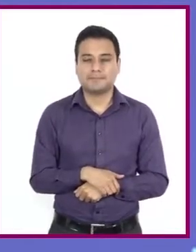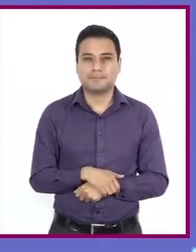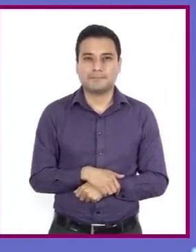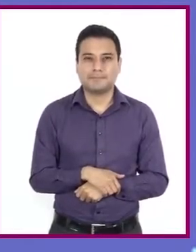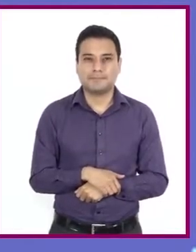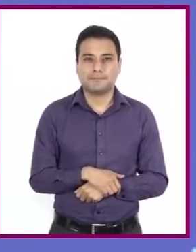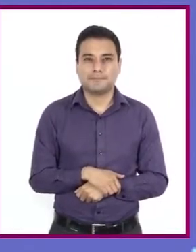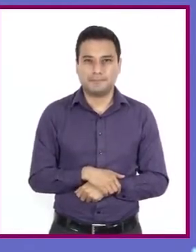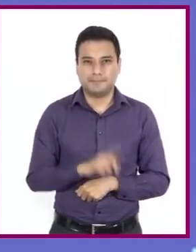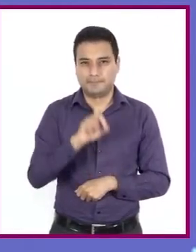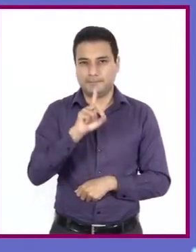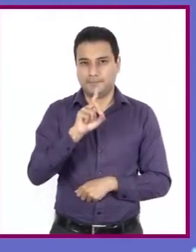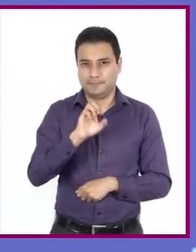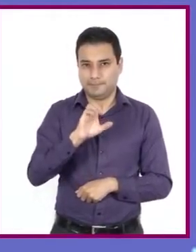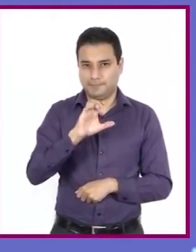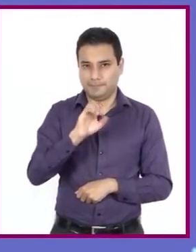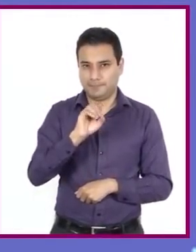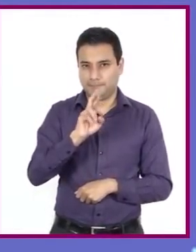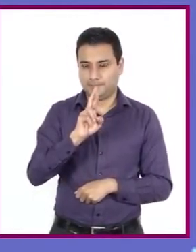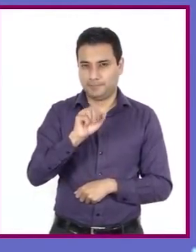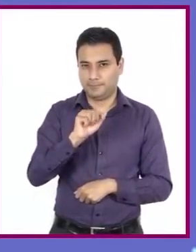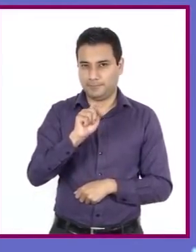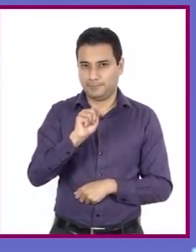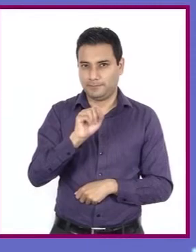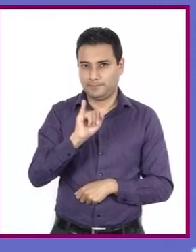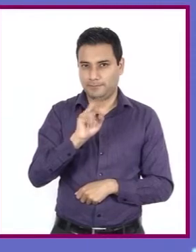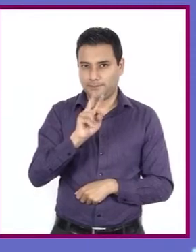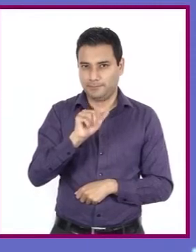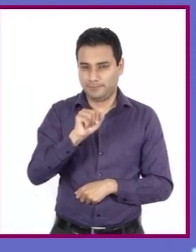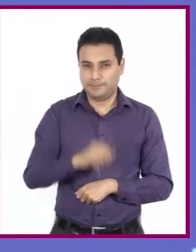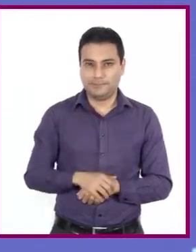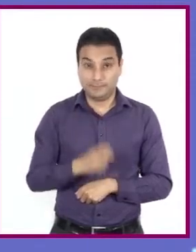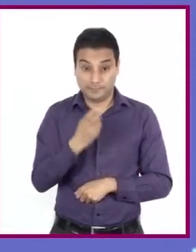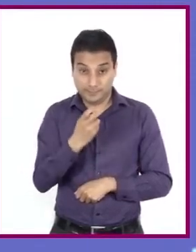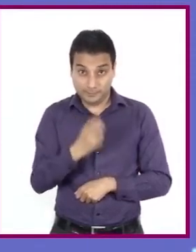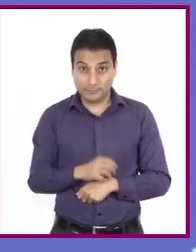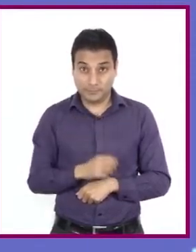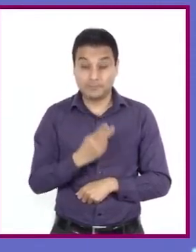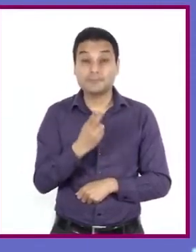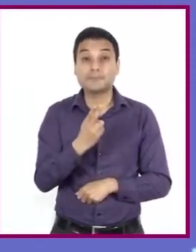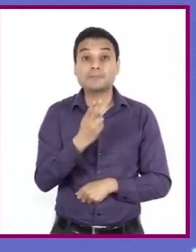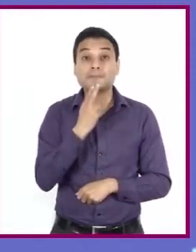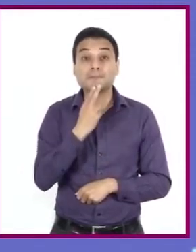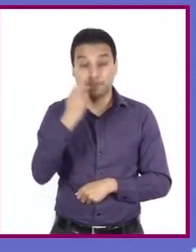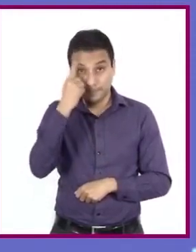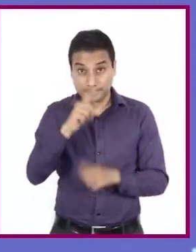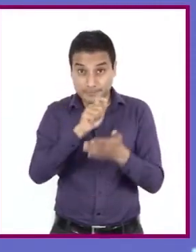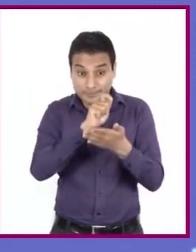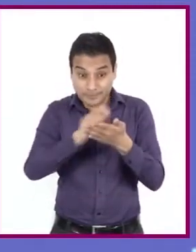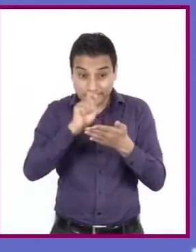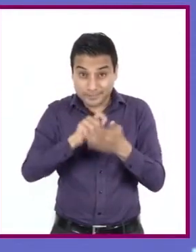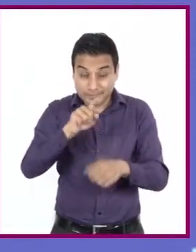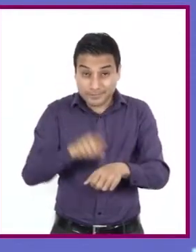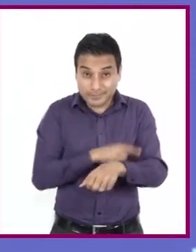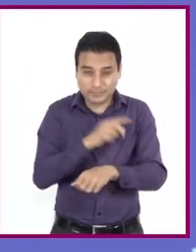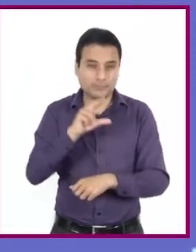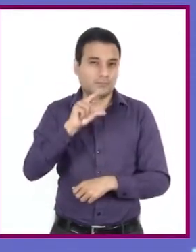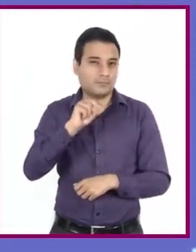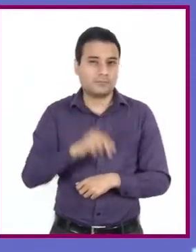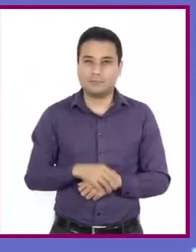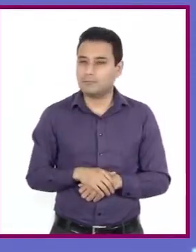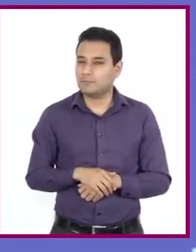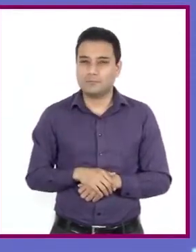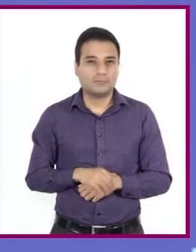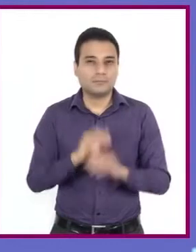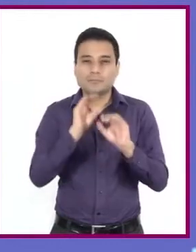fuentes decorativas. Estas fuentes no fueron concebidas para redactar textos amplios. Debes usarlas de manera